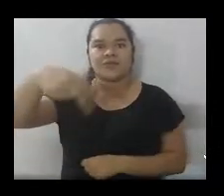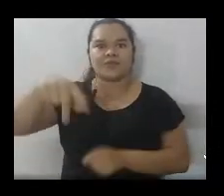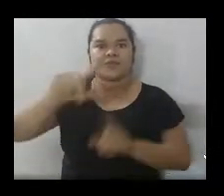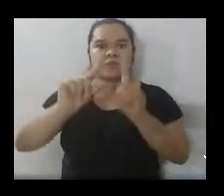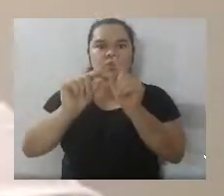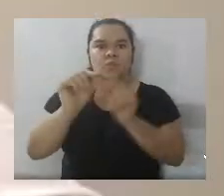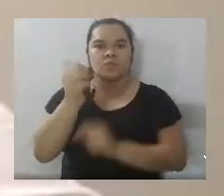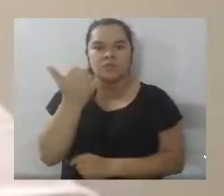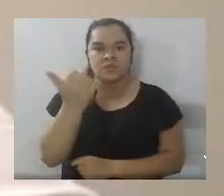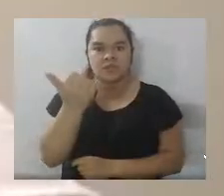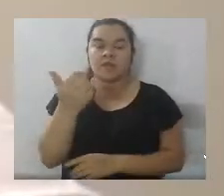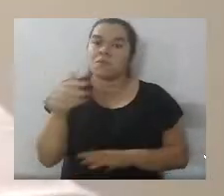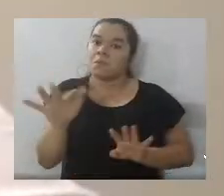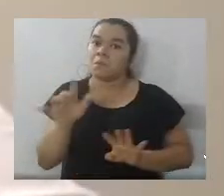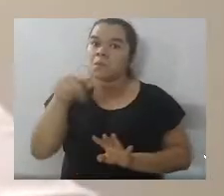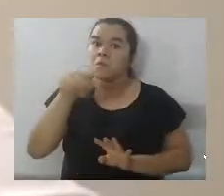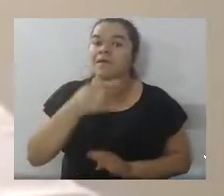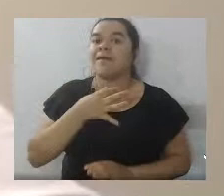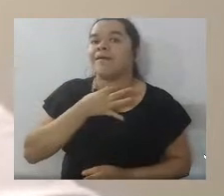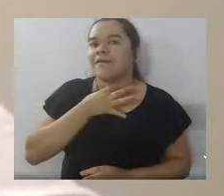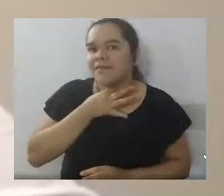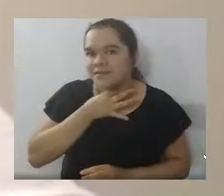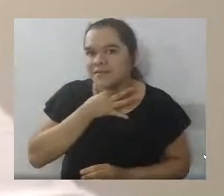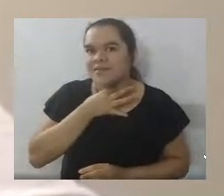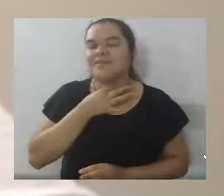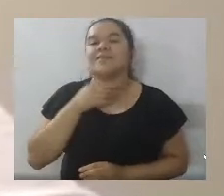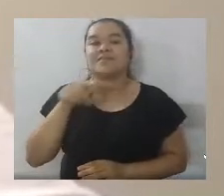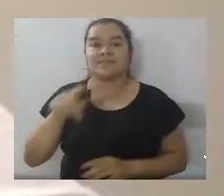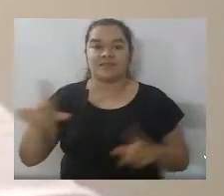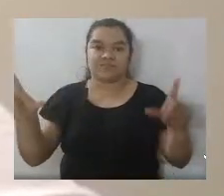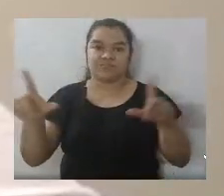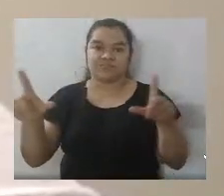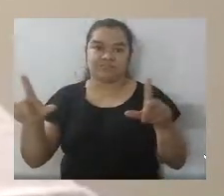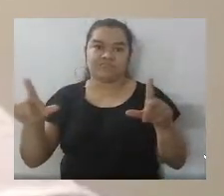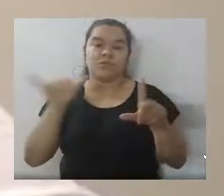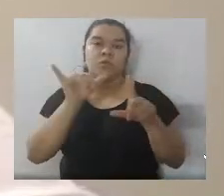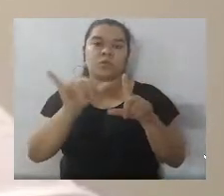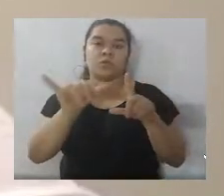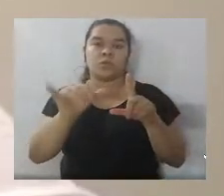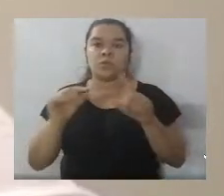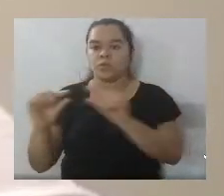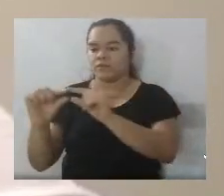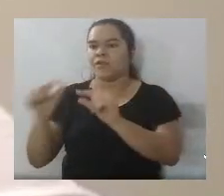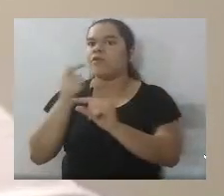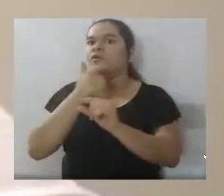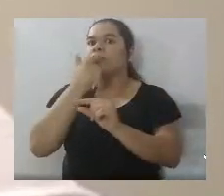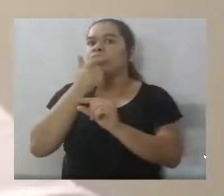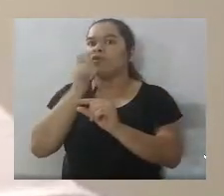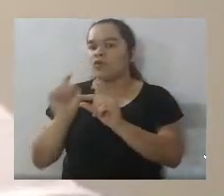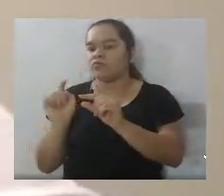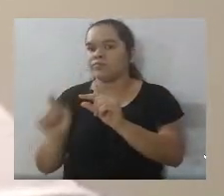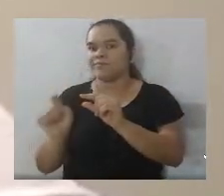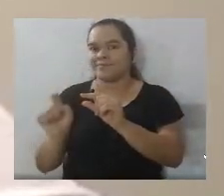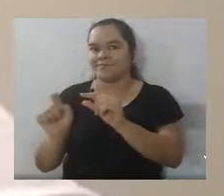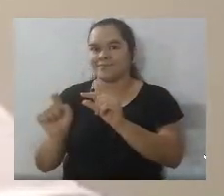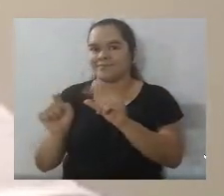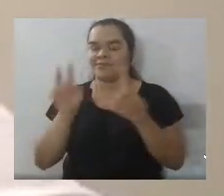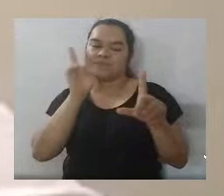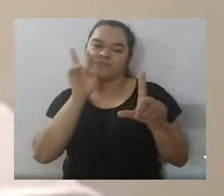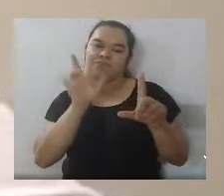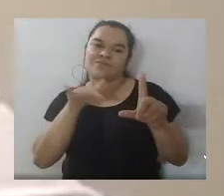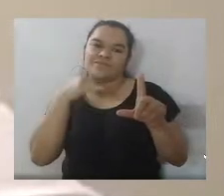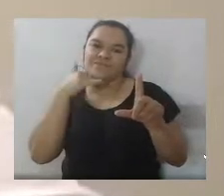noviembre, así que quienes quieran sumarse y participar pueden hacerlo suscribiéndose al canal de YouTube de Orientación Vocacional